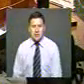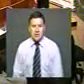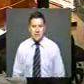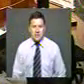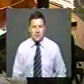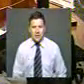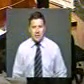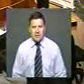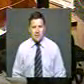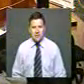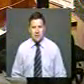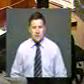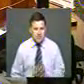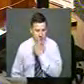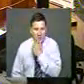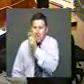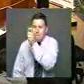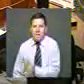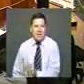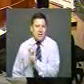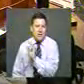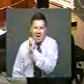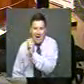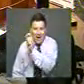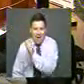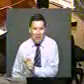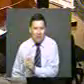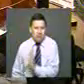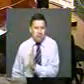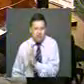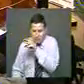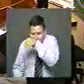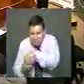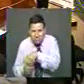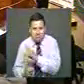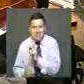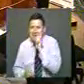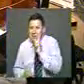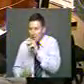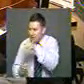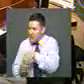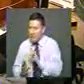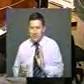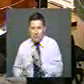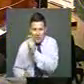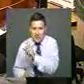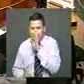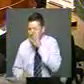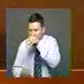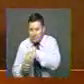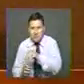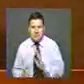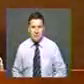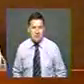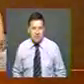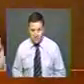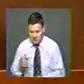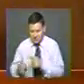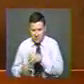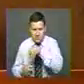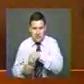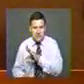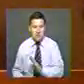norma se pueda aplicar a los menores de edad, porque no estoy seguro si ellos tienen la madurez